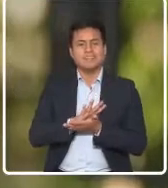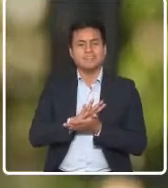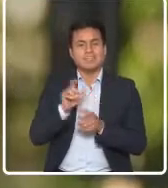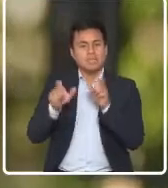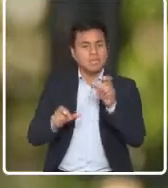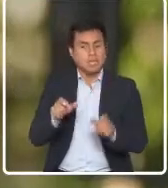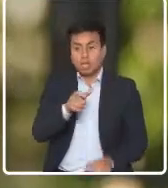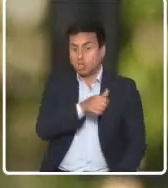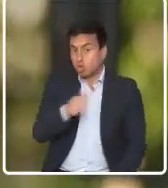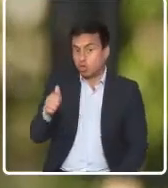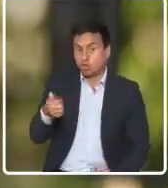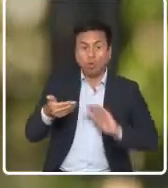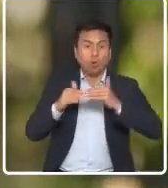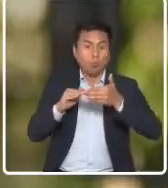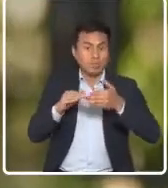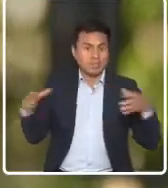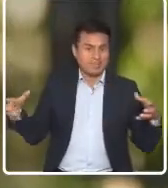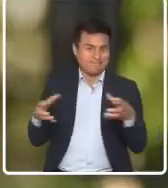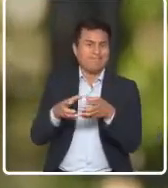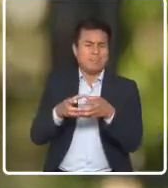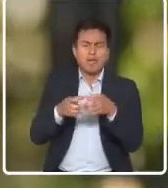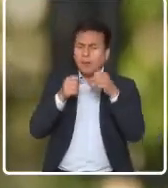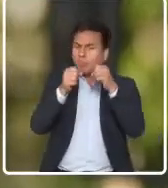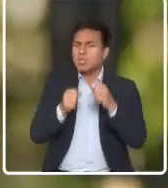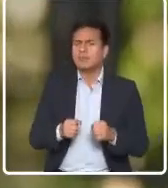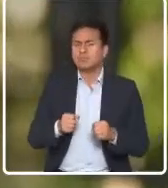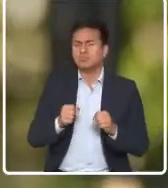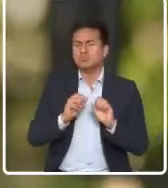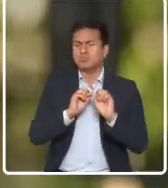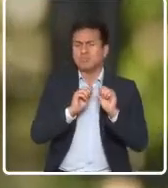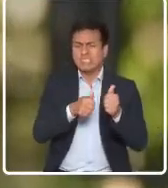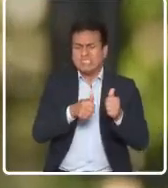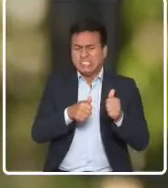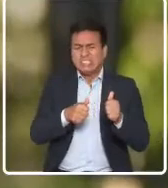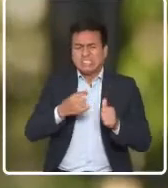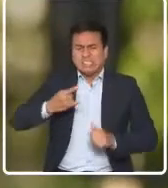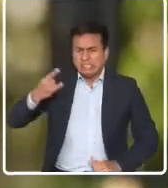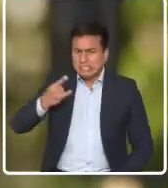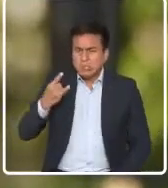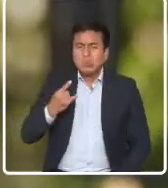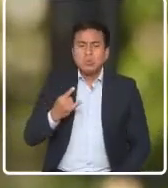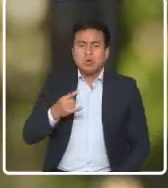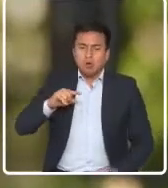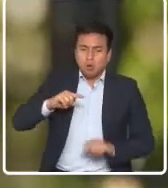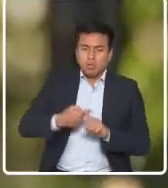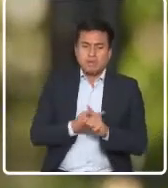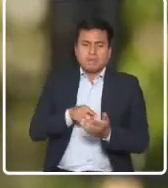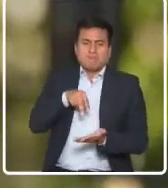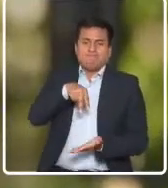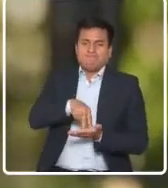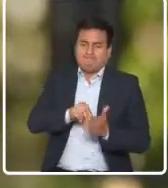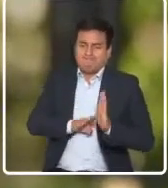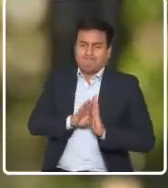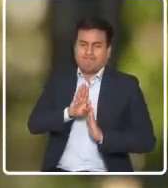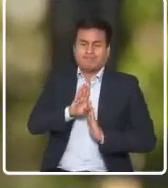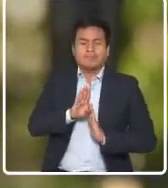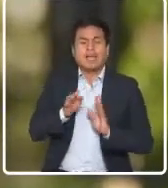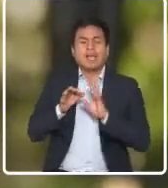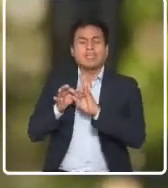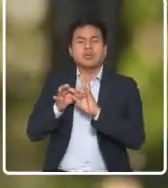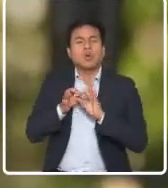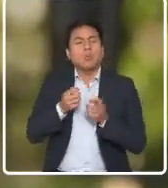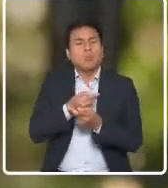Entre todos, como comunidad, pudimos superar la emergencia y nuevamente ponernos de pie.